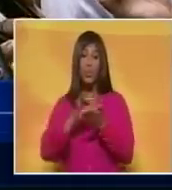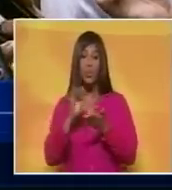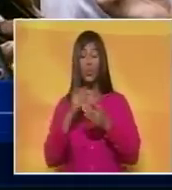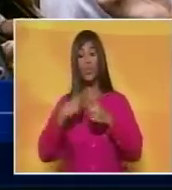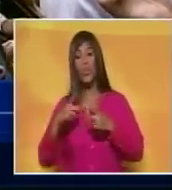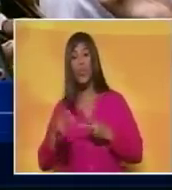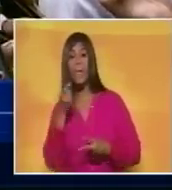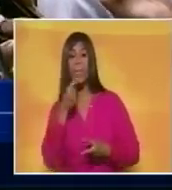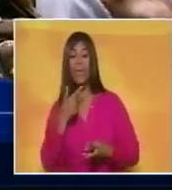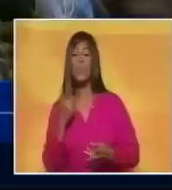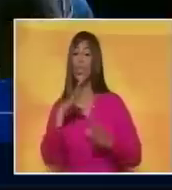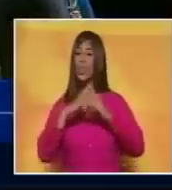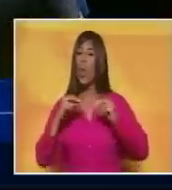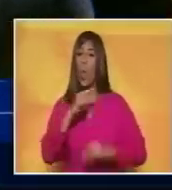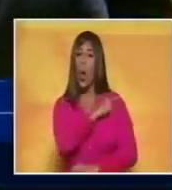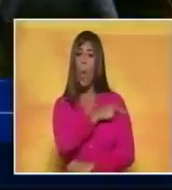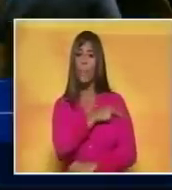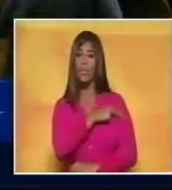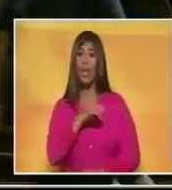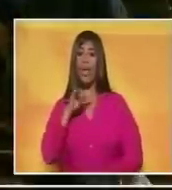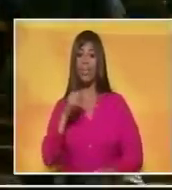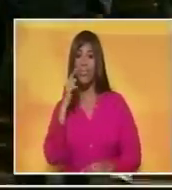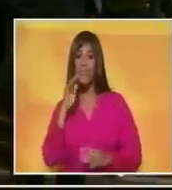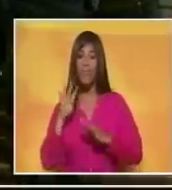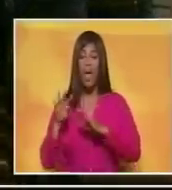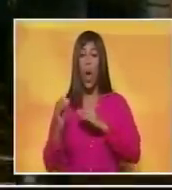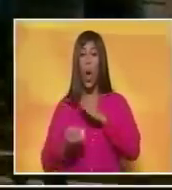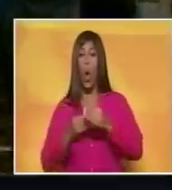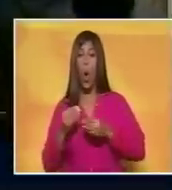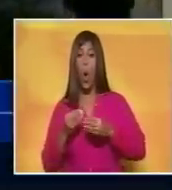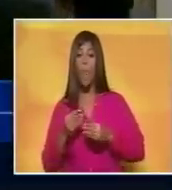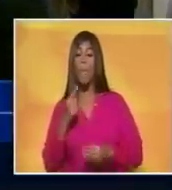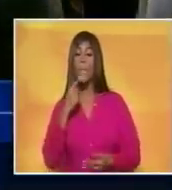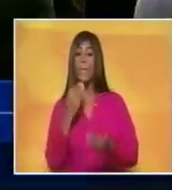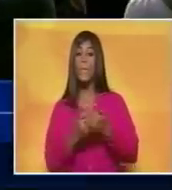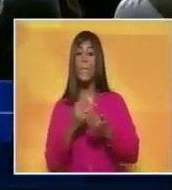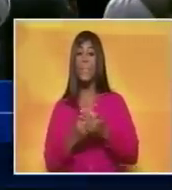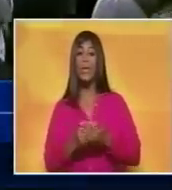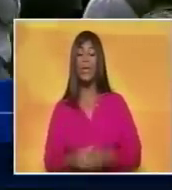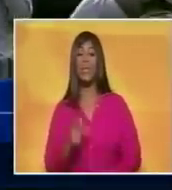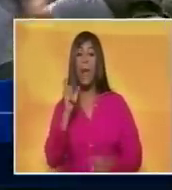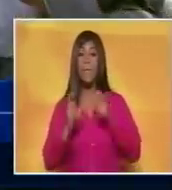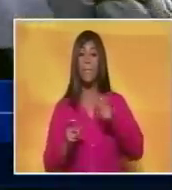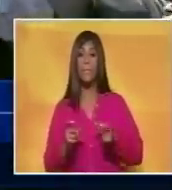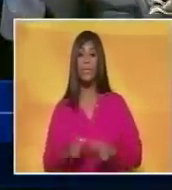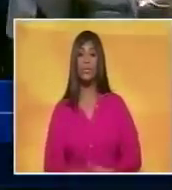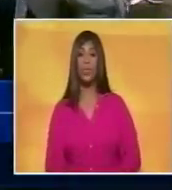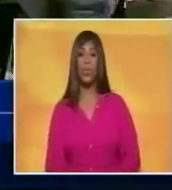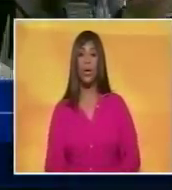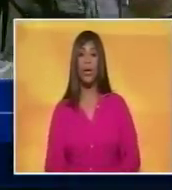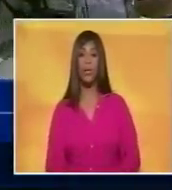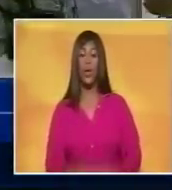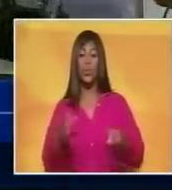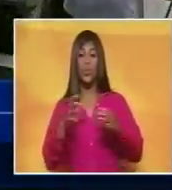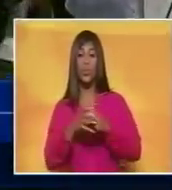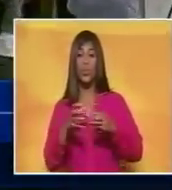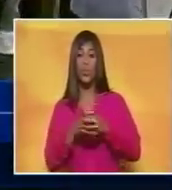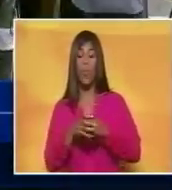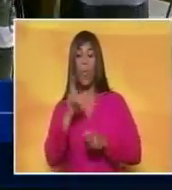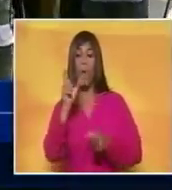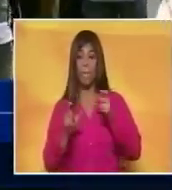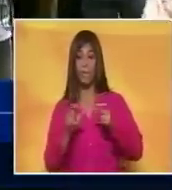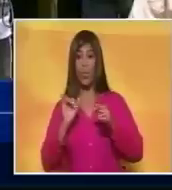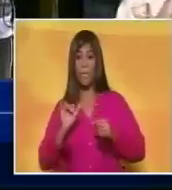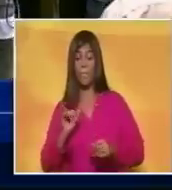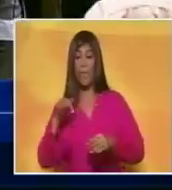medicamentos en todos los centros de salud. Bien, es parte entonces de las exigencias que están realizando este grupo de personas